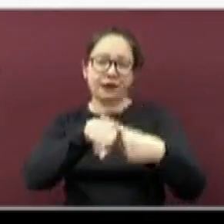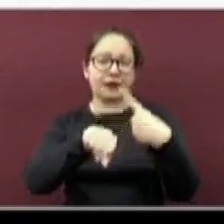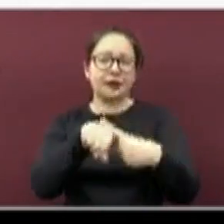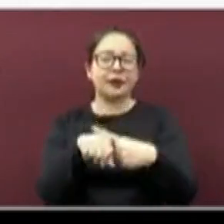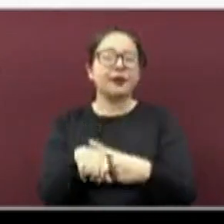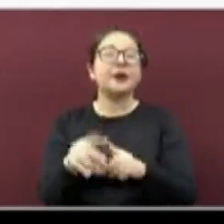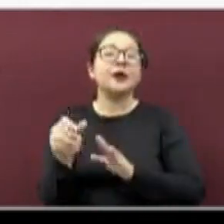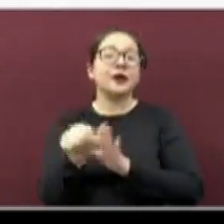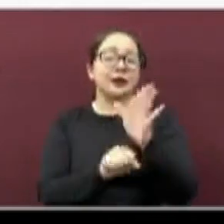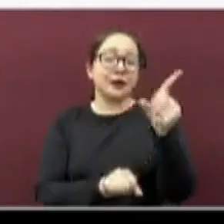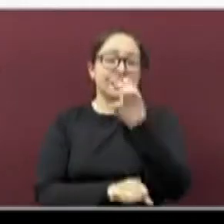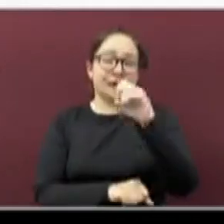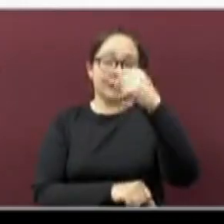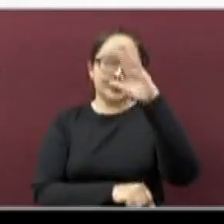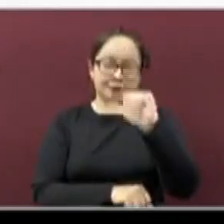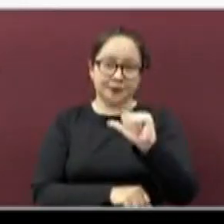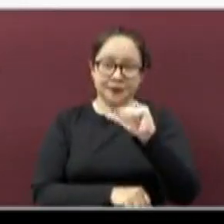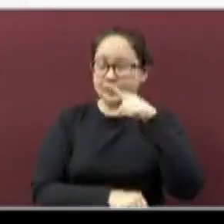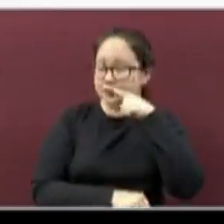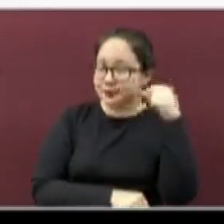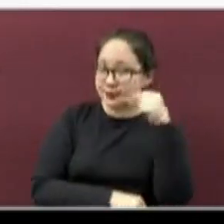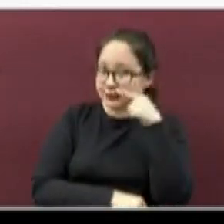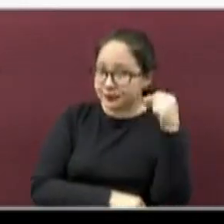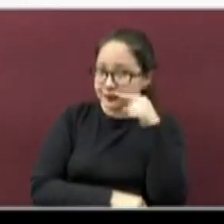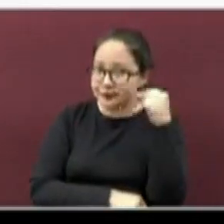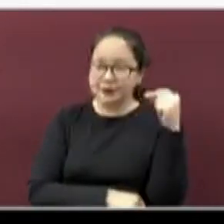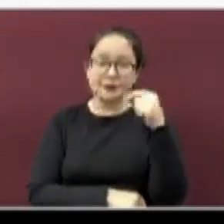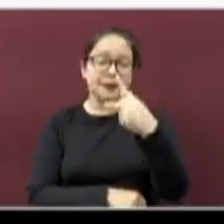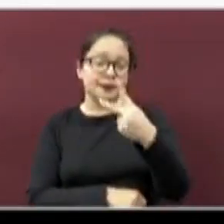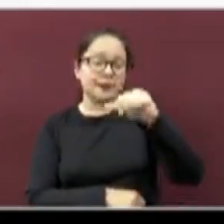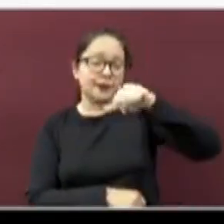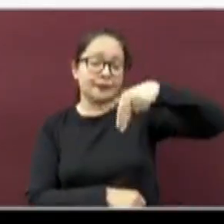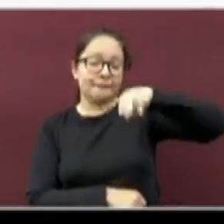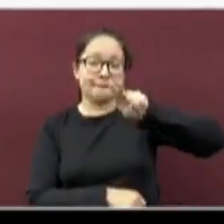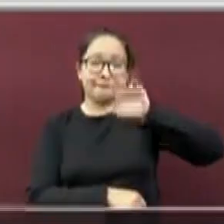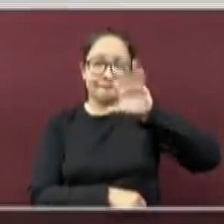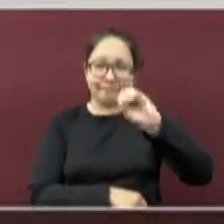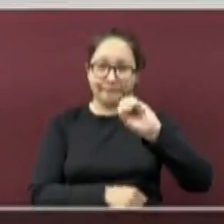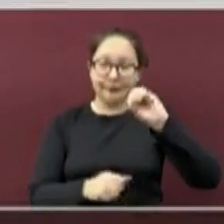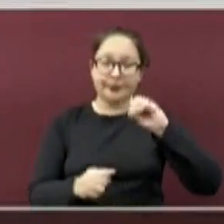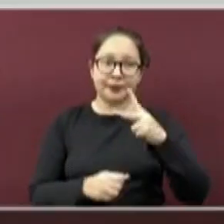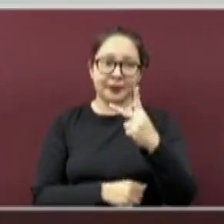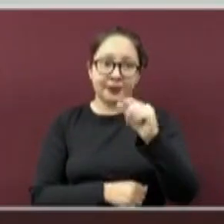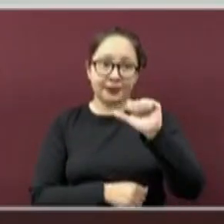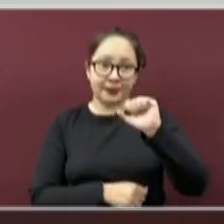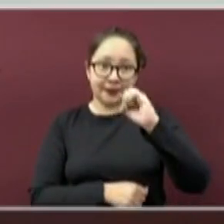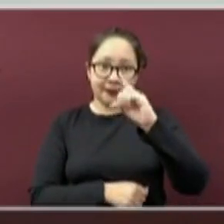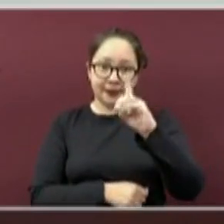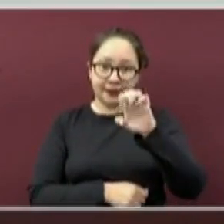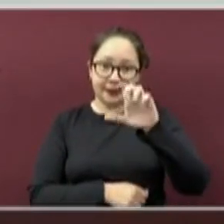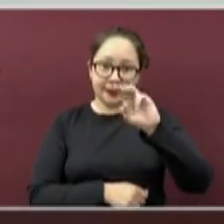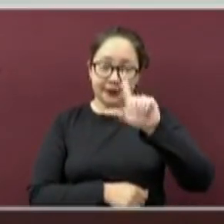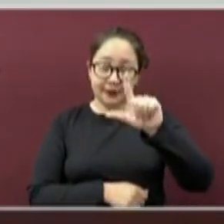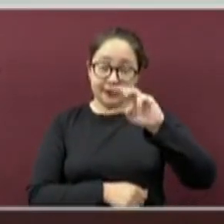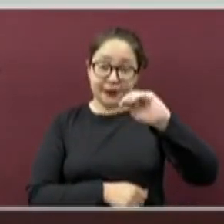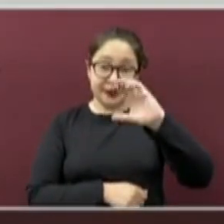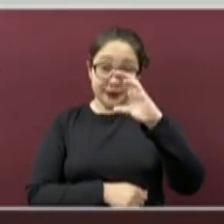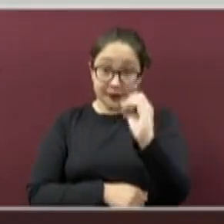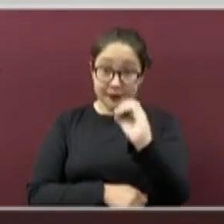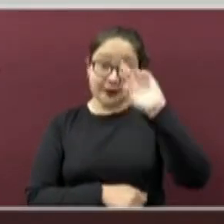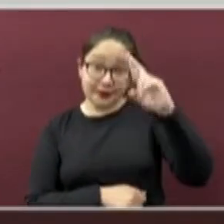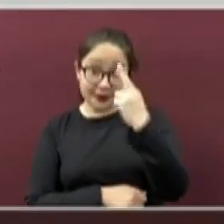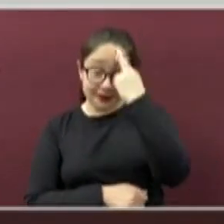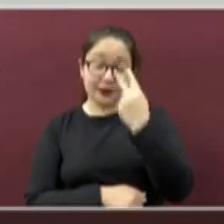son Zongolica, Emiliano Zapata, Pánuco y Paso del Macho. Recuerden que un paciente con la